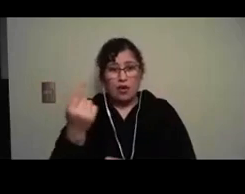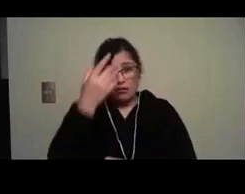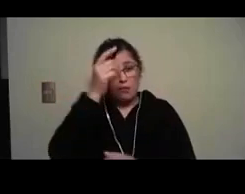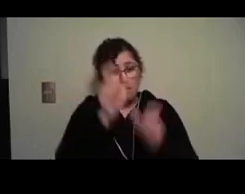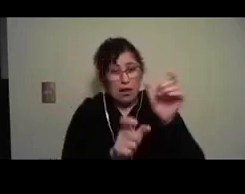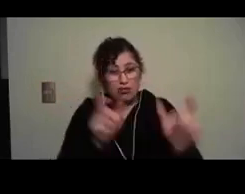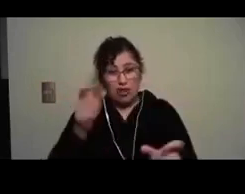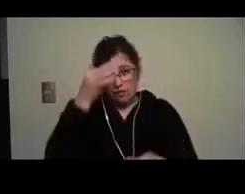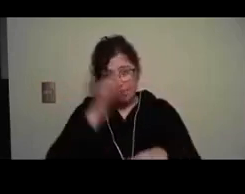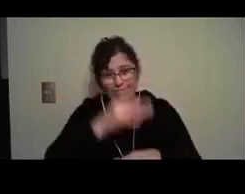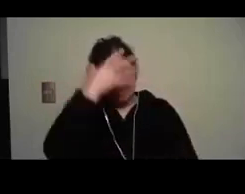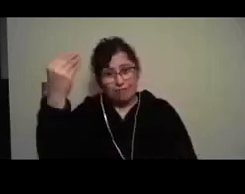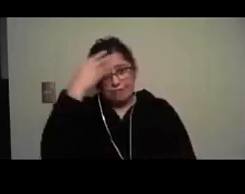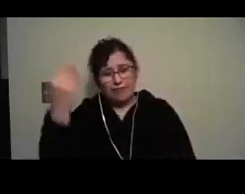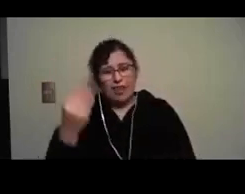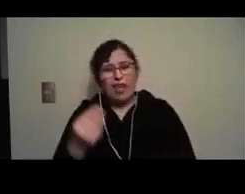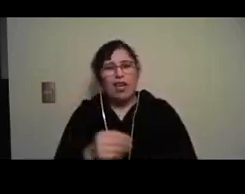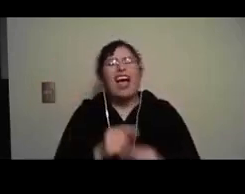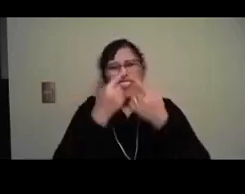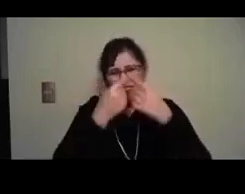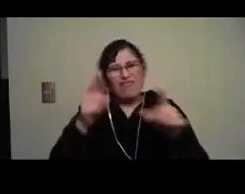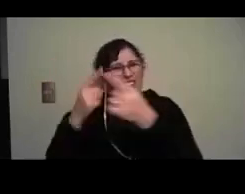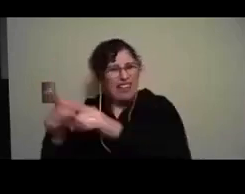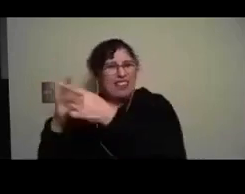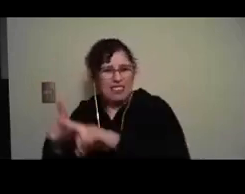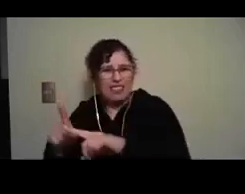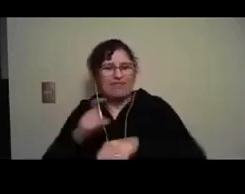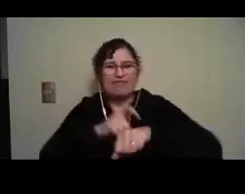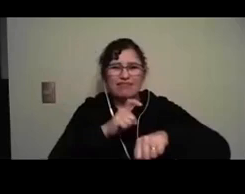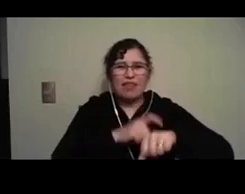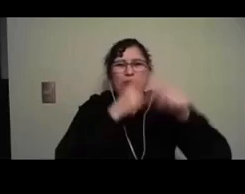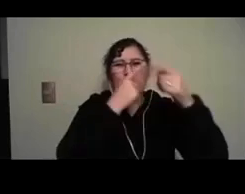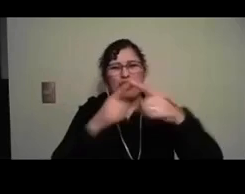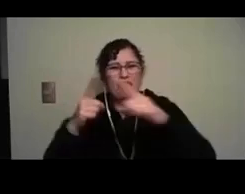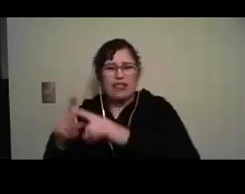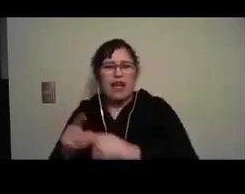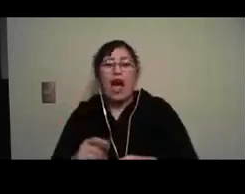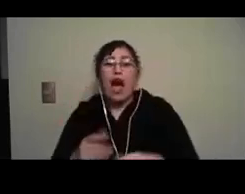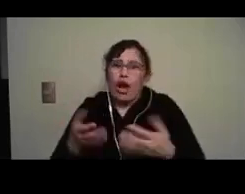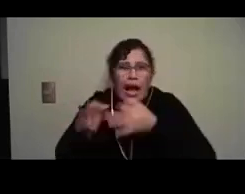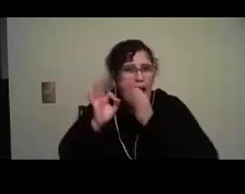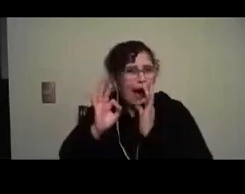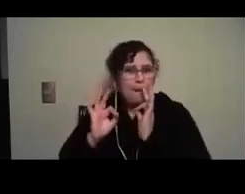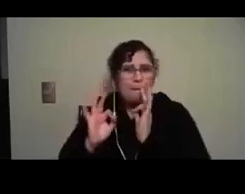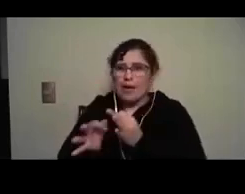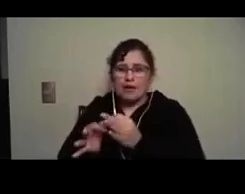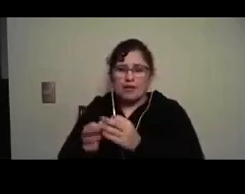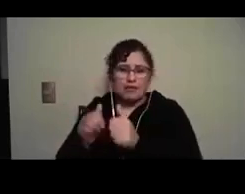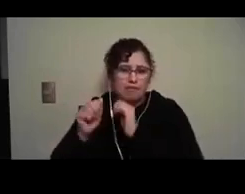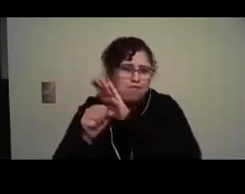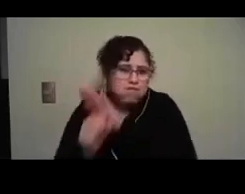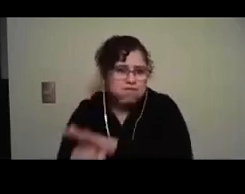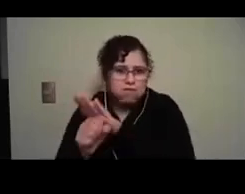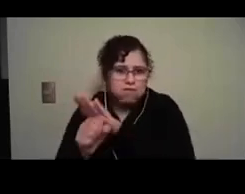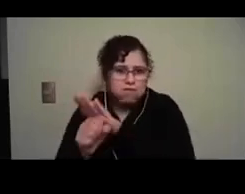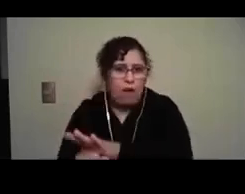¿ya? Y tiene tiempos diferentes, ¿ya? Entonces, jamás presionar nada, sí tratar